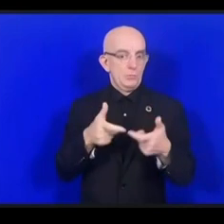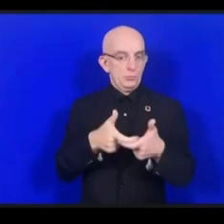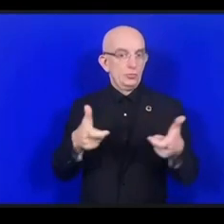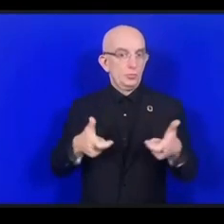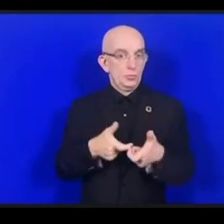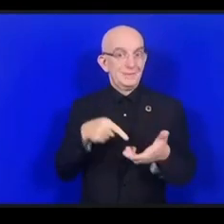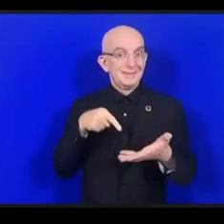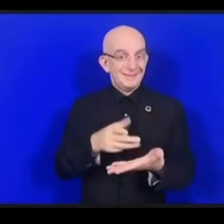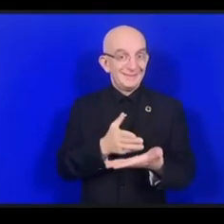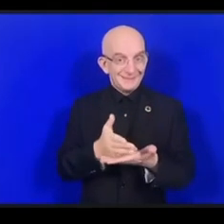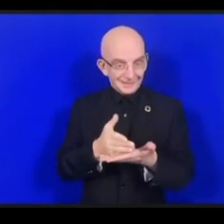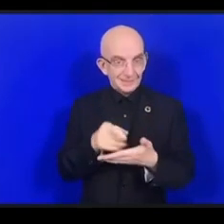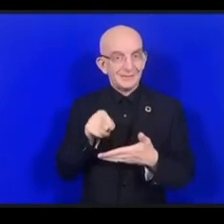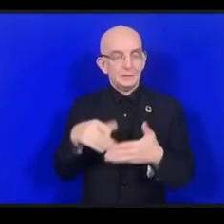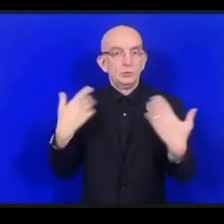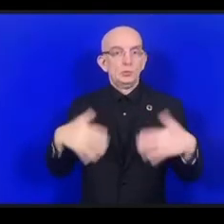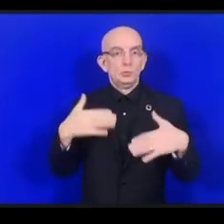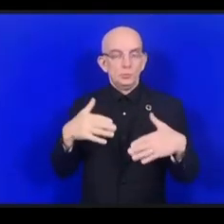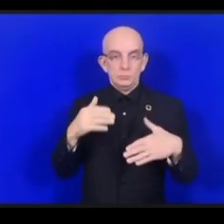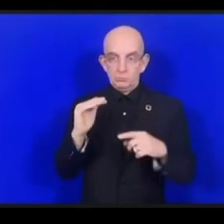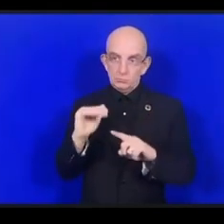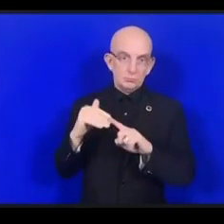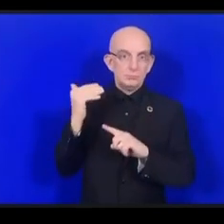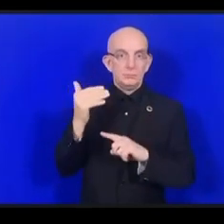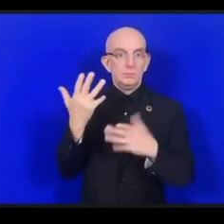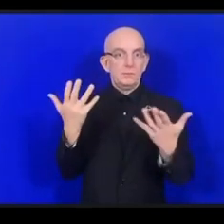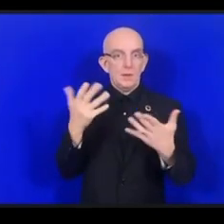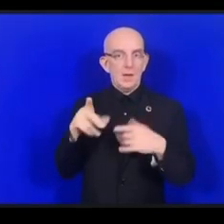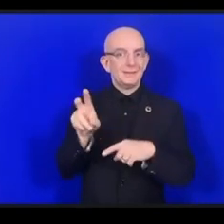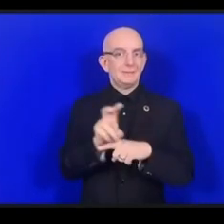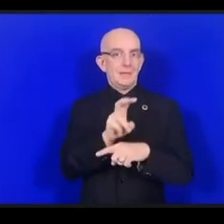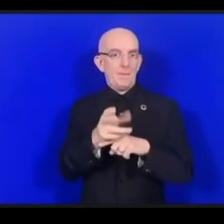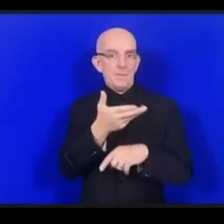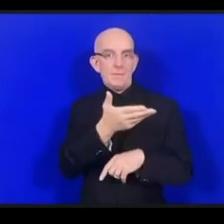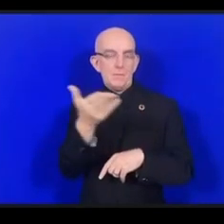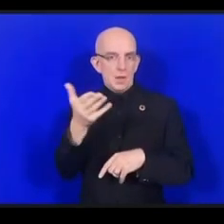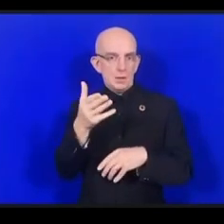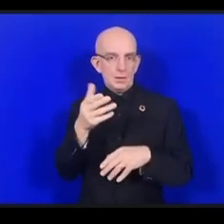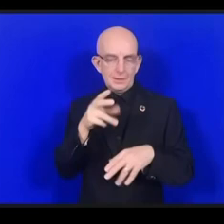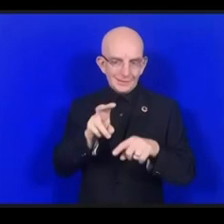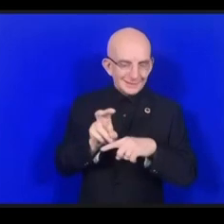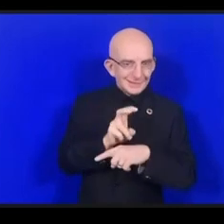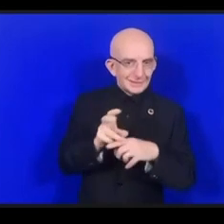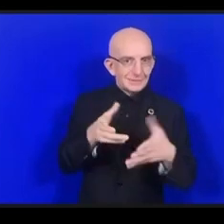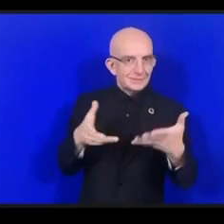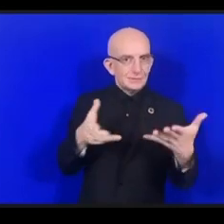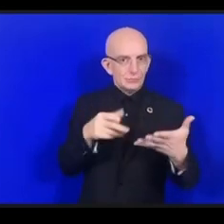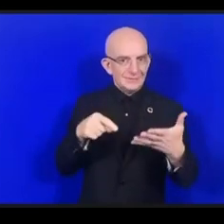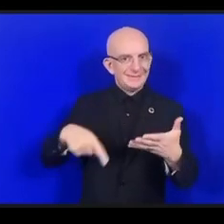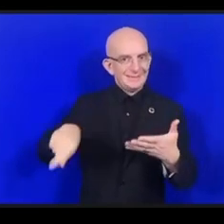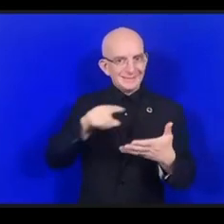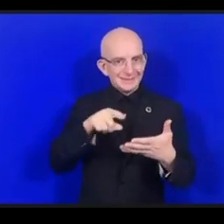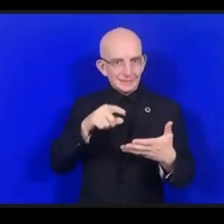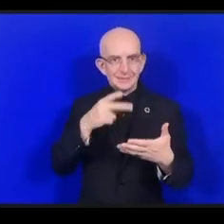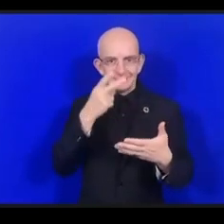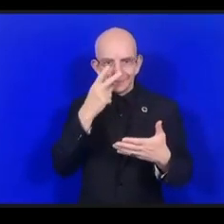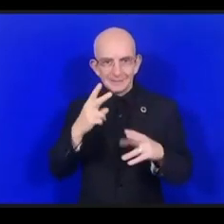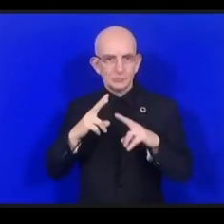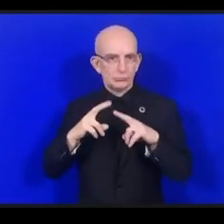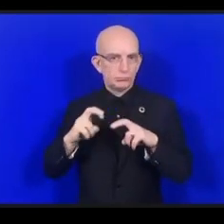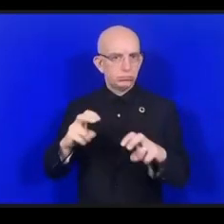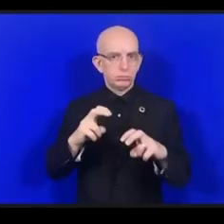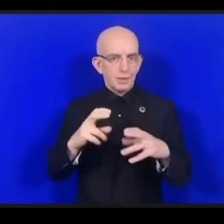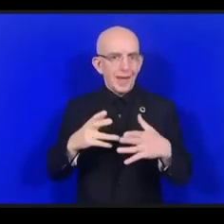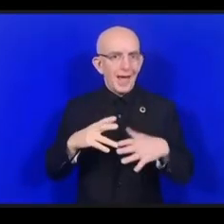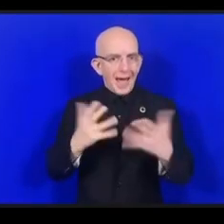una referencia para compradores y usuarios de internet en el futuro por lo tanto tenemos mucho